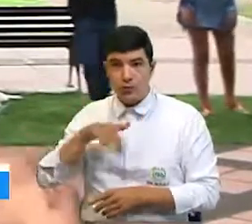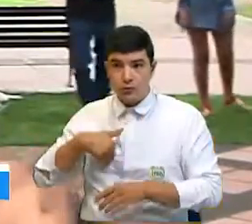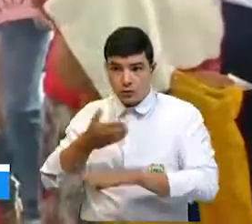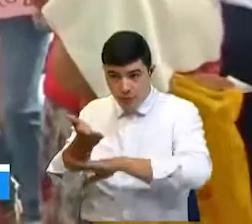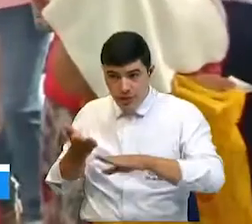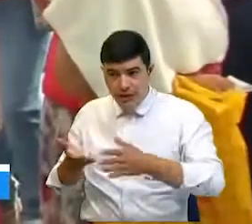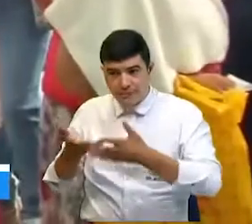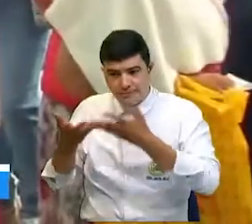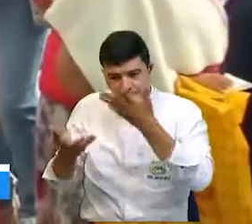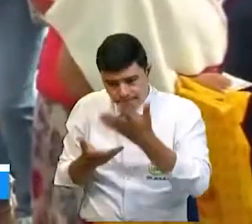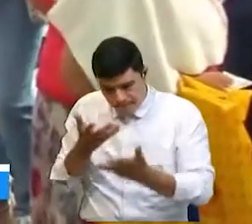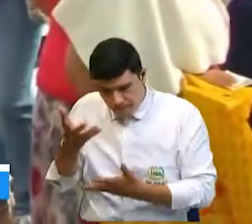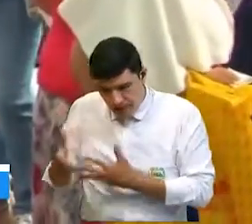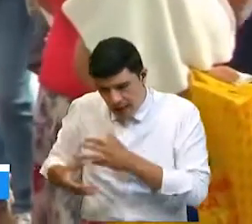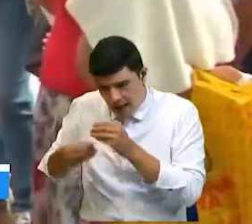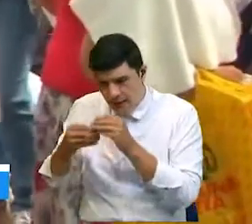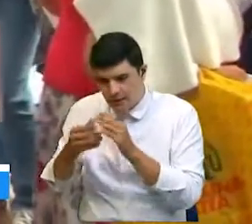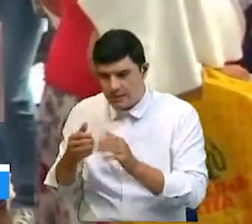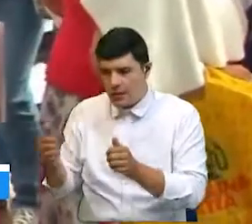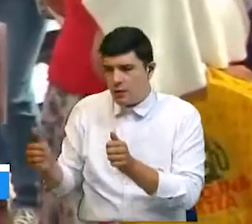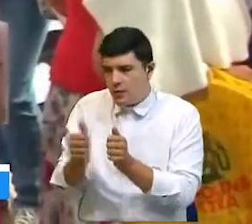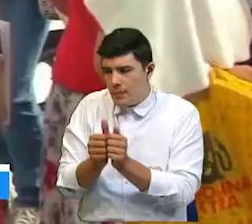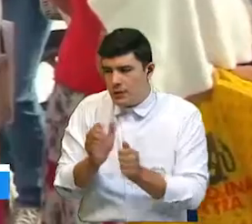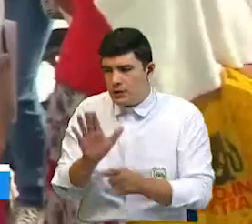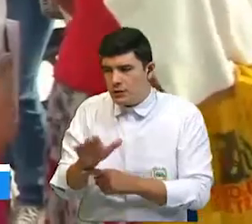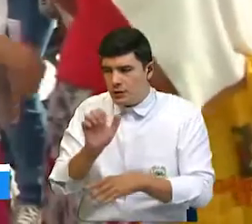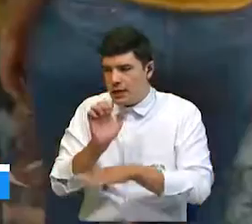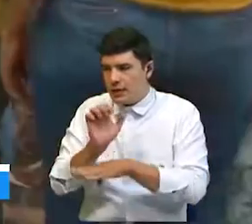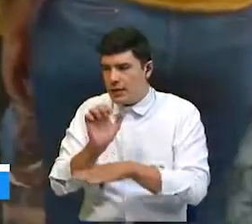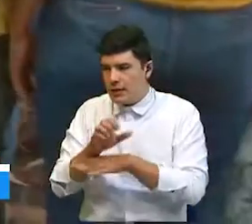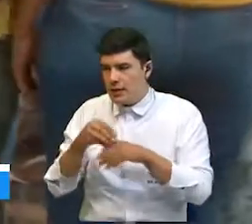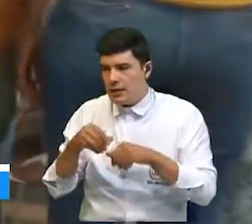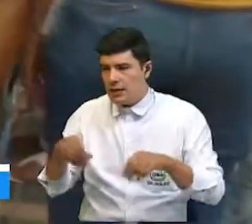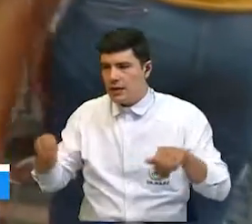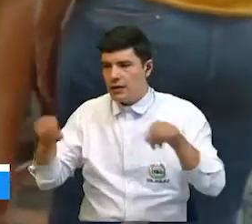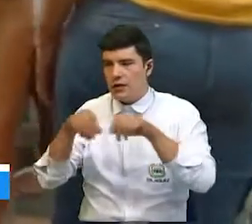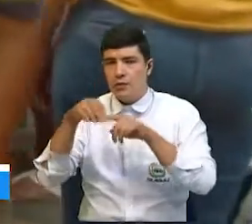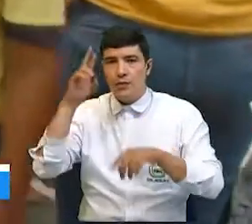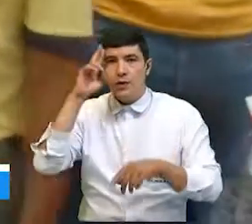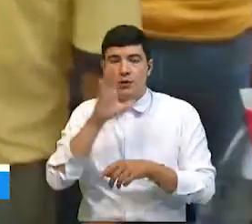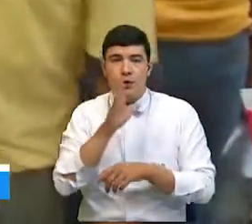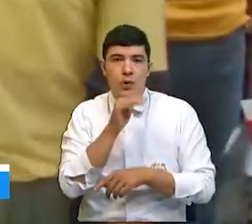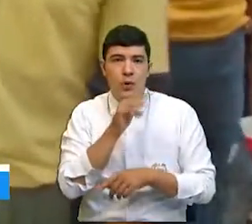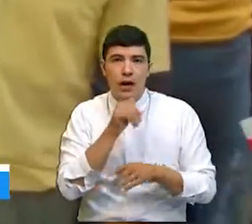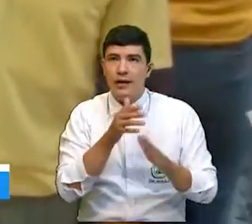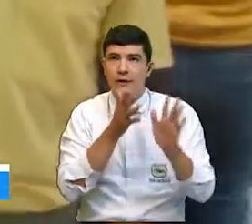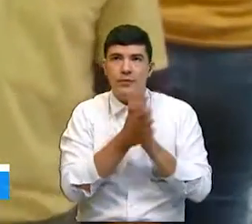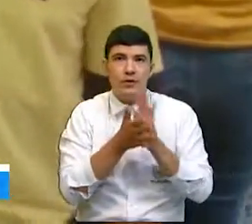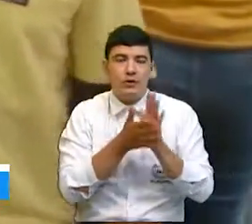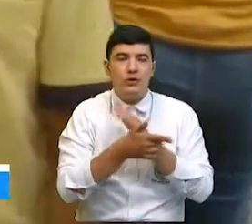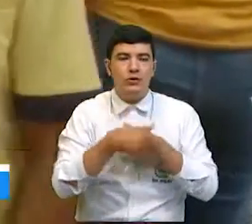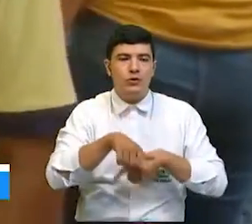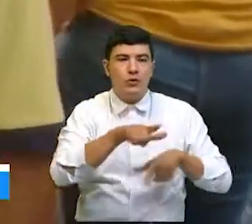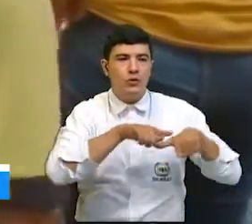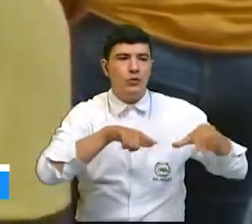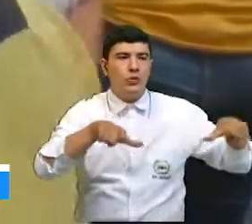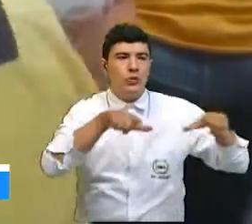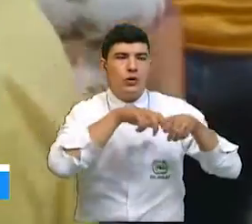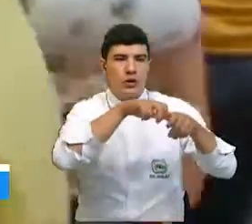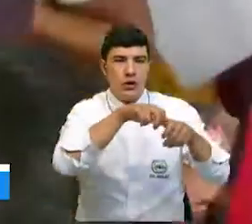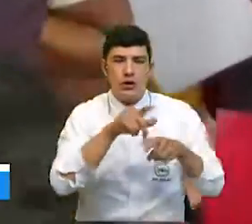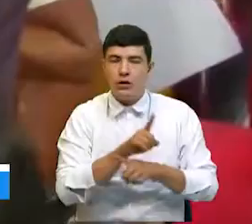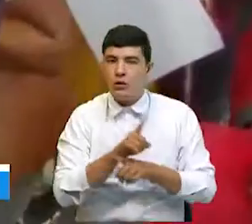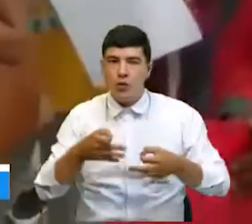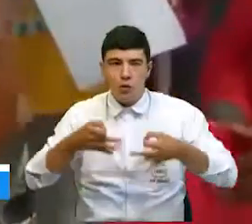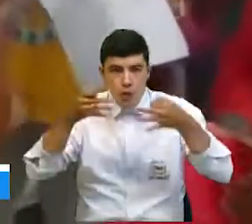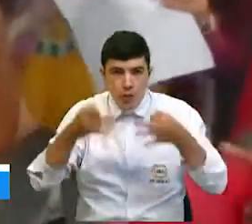es un mayor acompañamiento por parte de los entes territoriales. Desinformación del lugar de traslado de los usuarios, incumplimiento en los